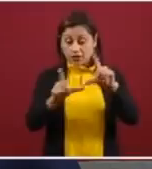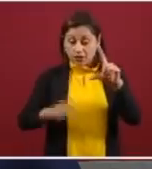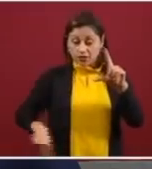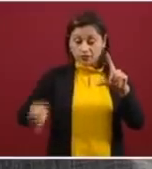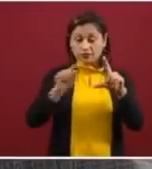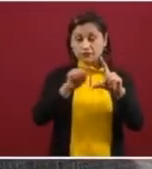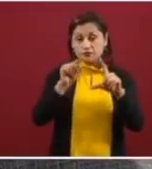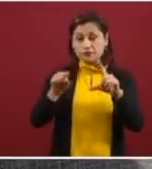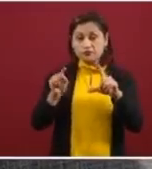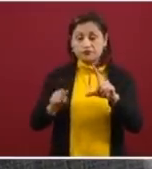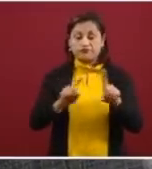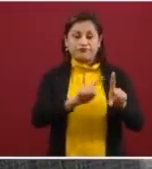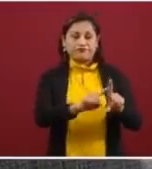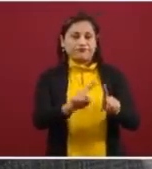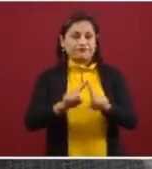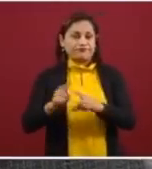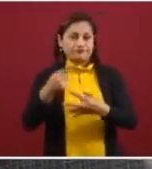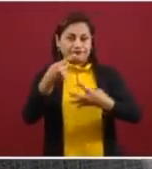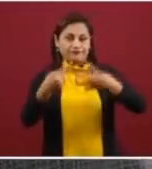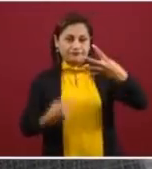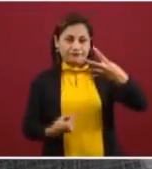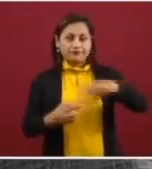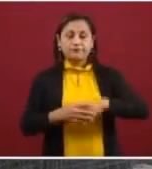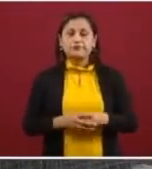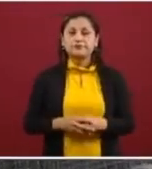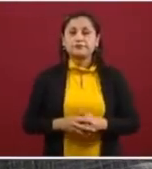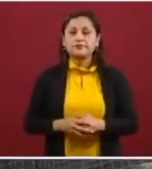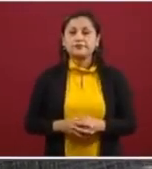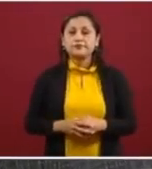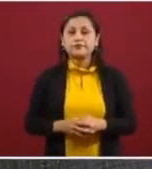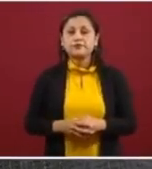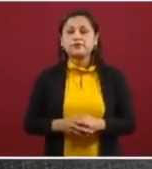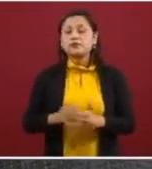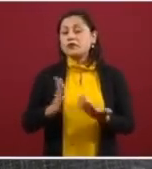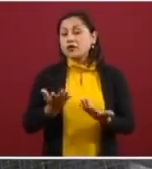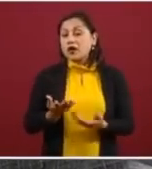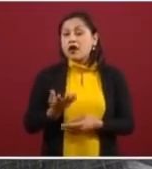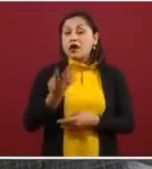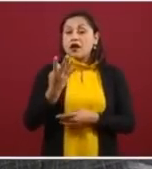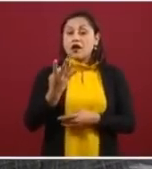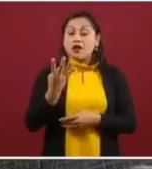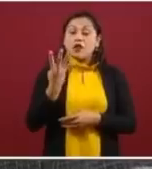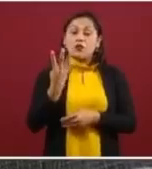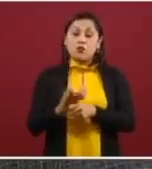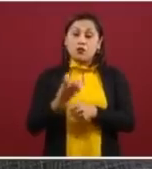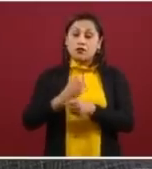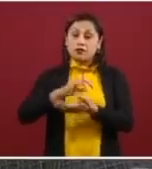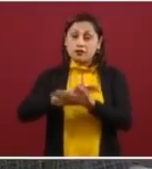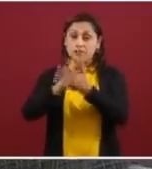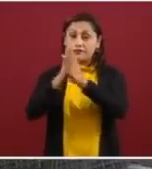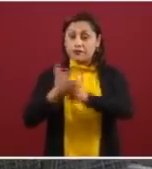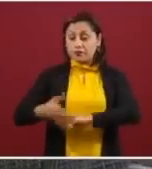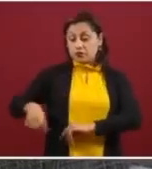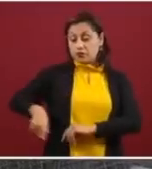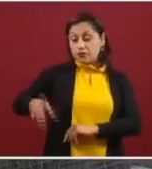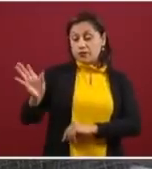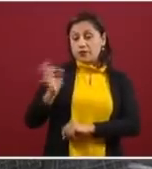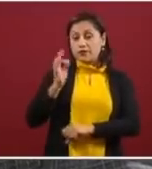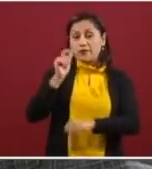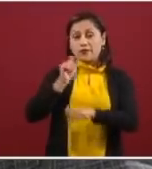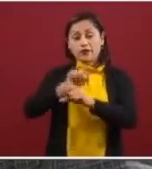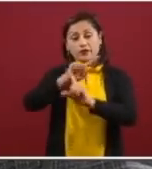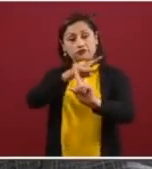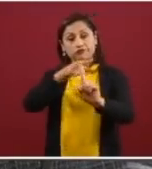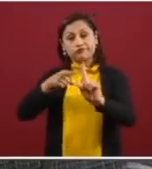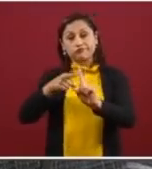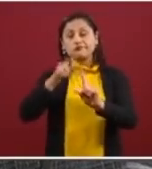de 40 mil millones de pesos. Bajo los principios de la Cuarta Transformación, el gobierno federal se propone alcanzar el